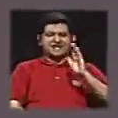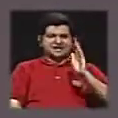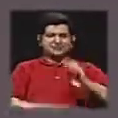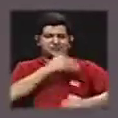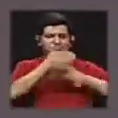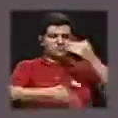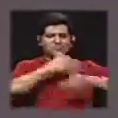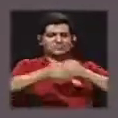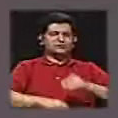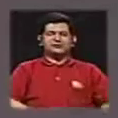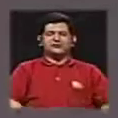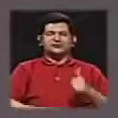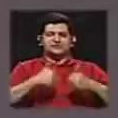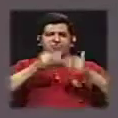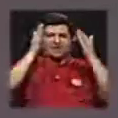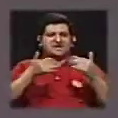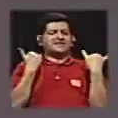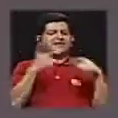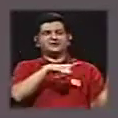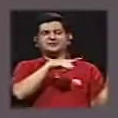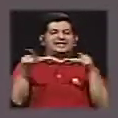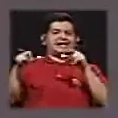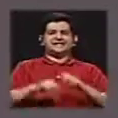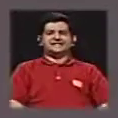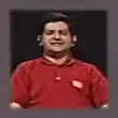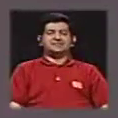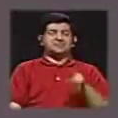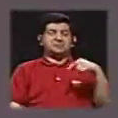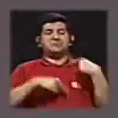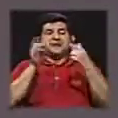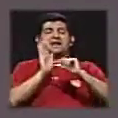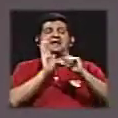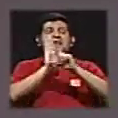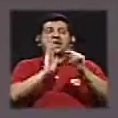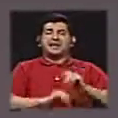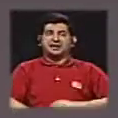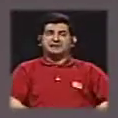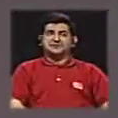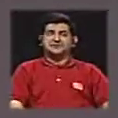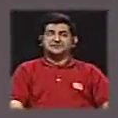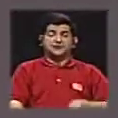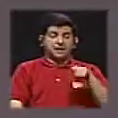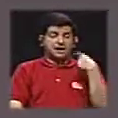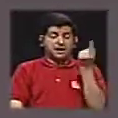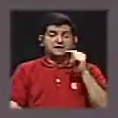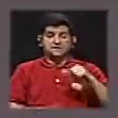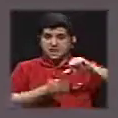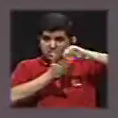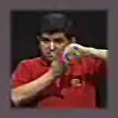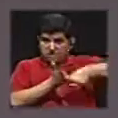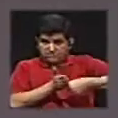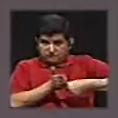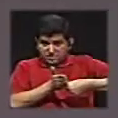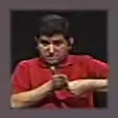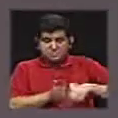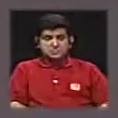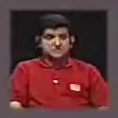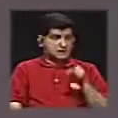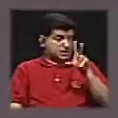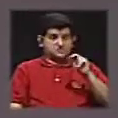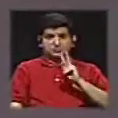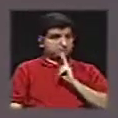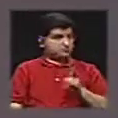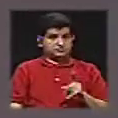como candidatos, eso era suficiente para llegar a Cuestemoras. Y él siempre insistió en que eso no